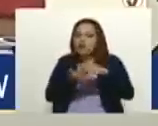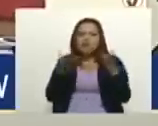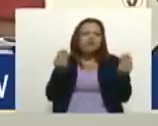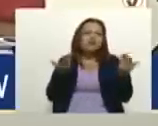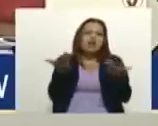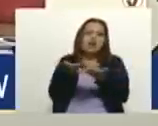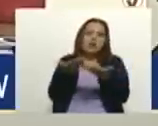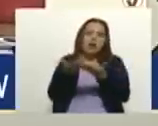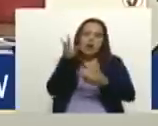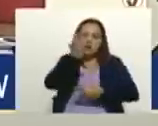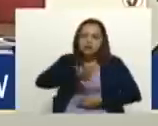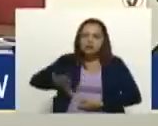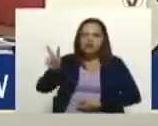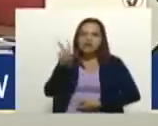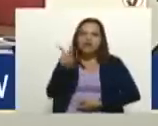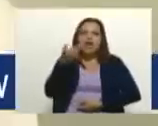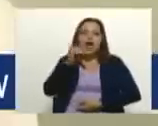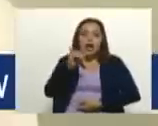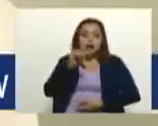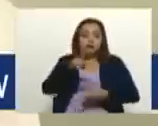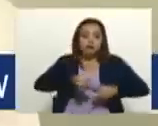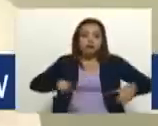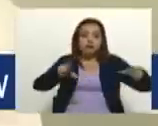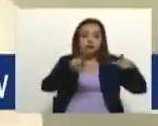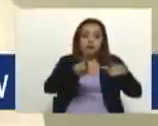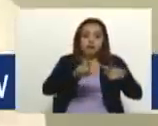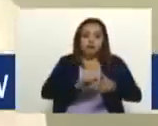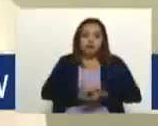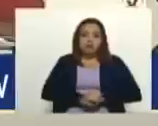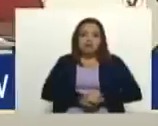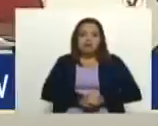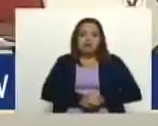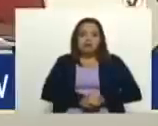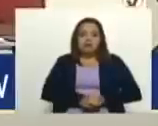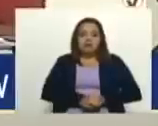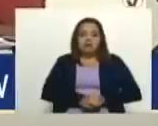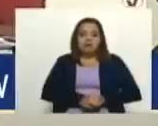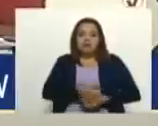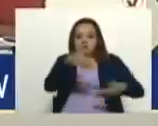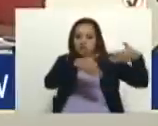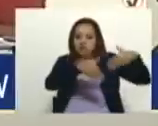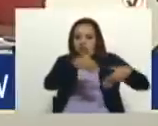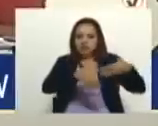escuelas en Venezuela son sede de centros de votación.